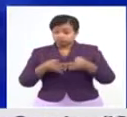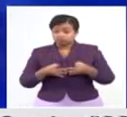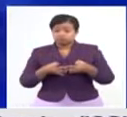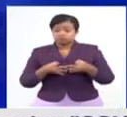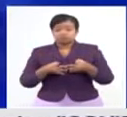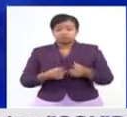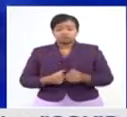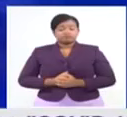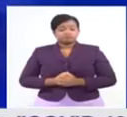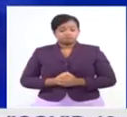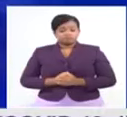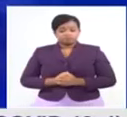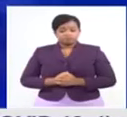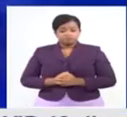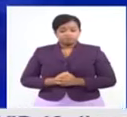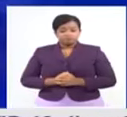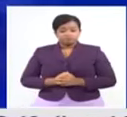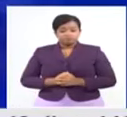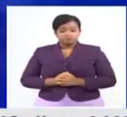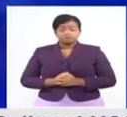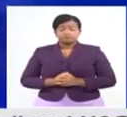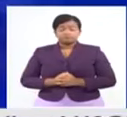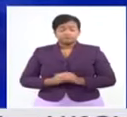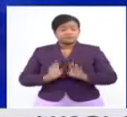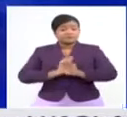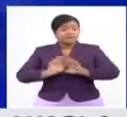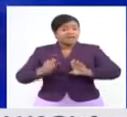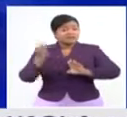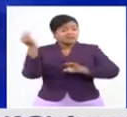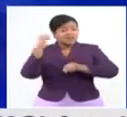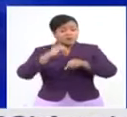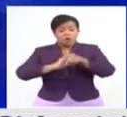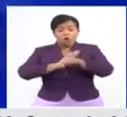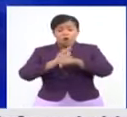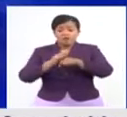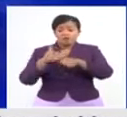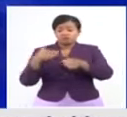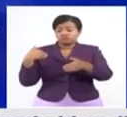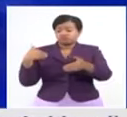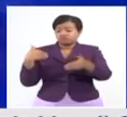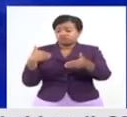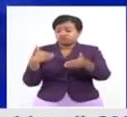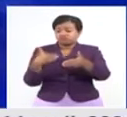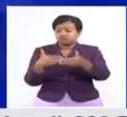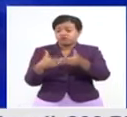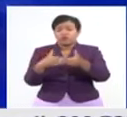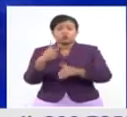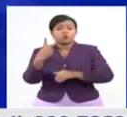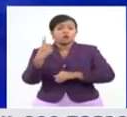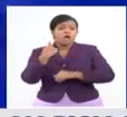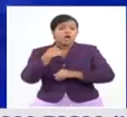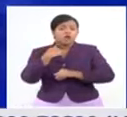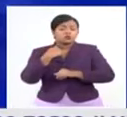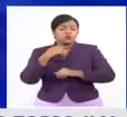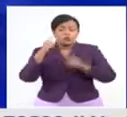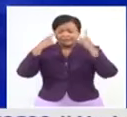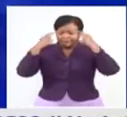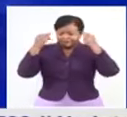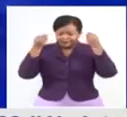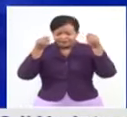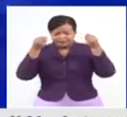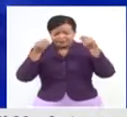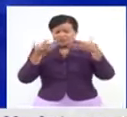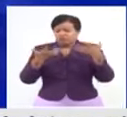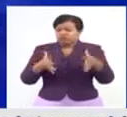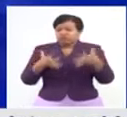prácticamente en cualquier momento 2 años de mucha tensión, de restricciones. Indiscutiblemente eso tiene